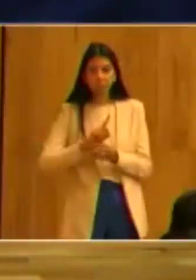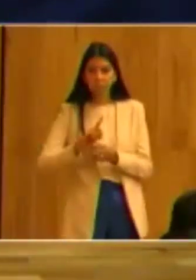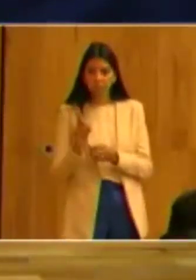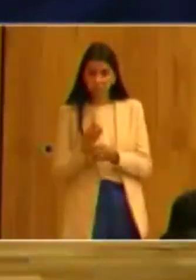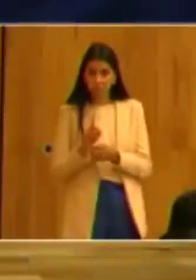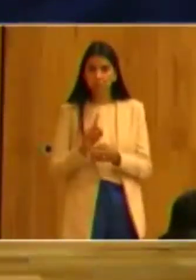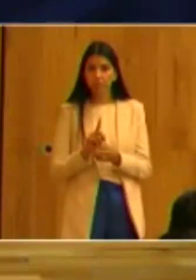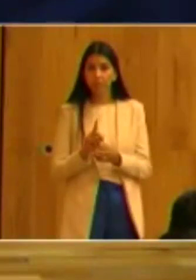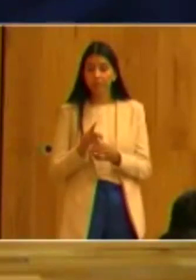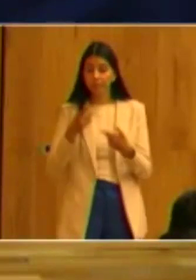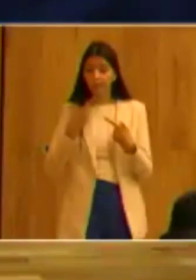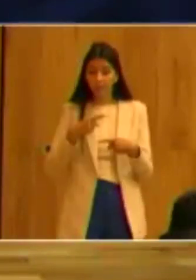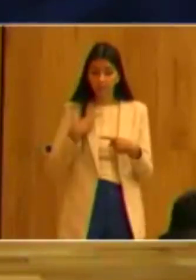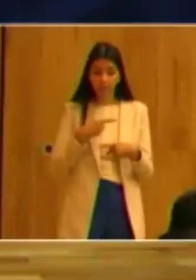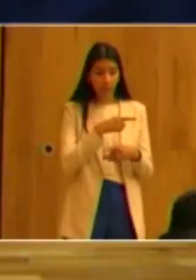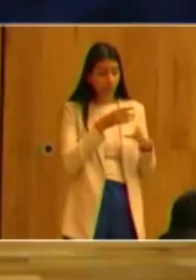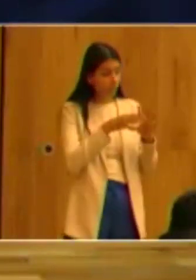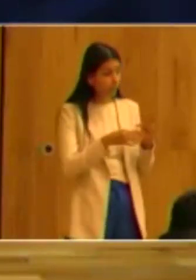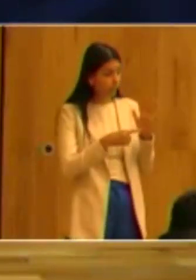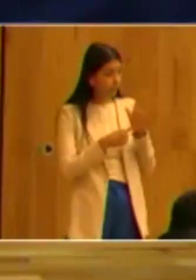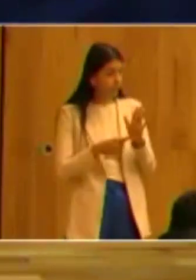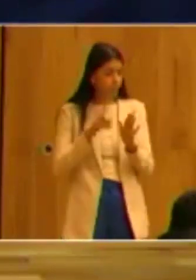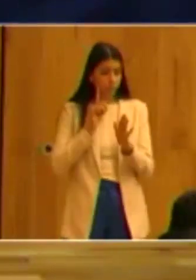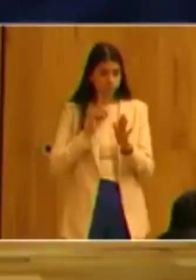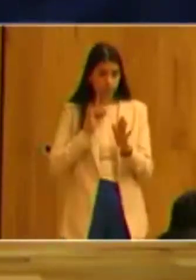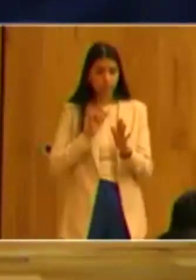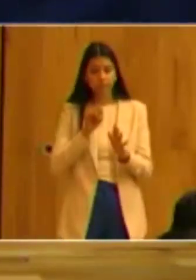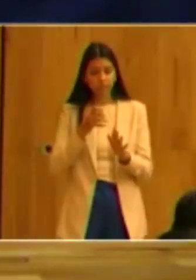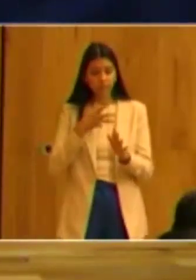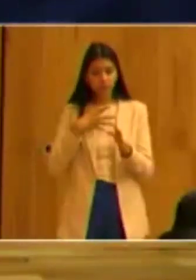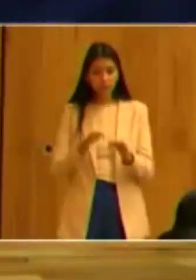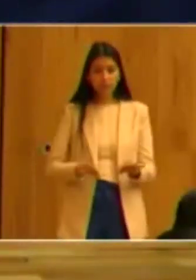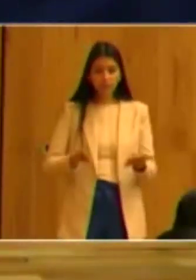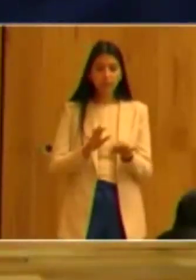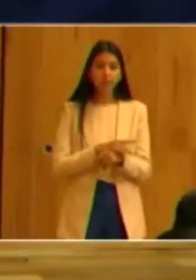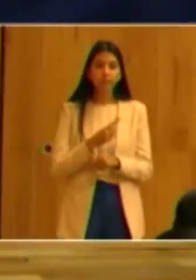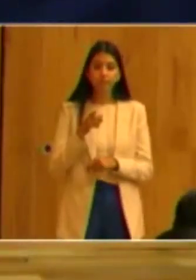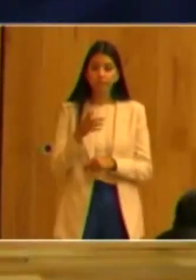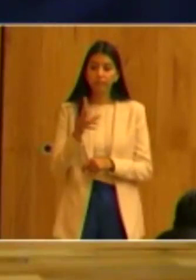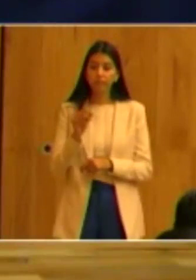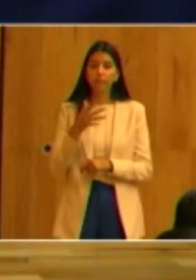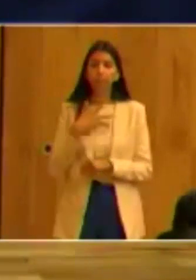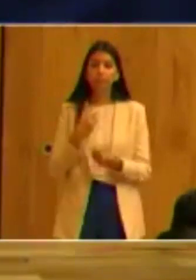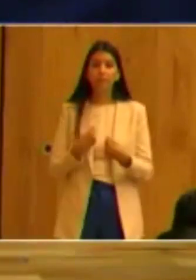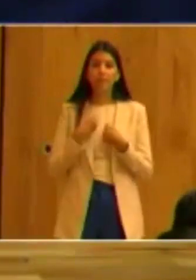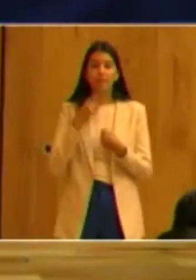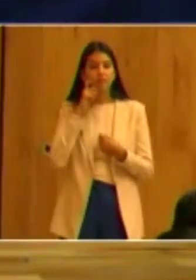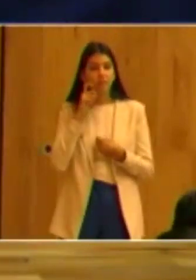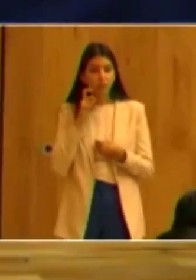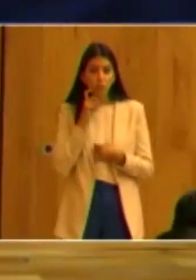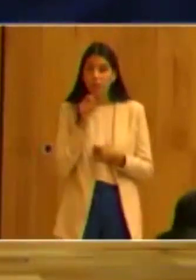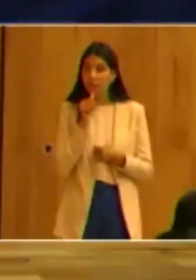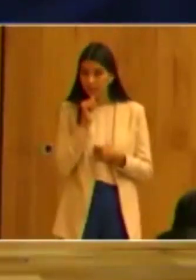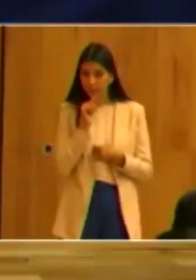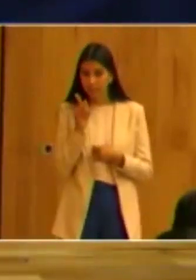de la chica que yo expuse, sí tenía especial importancia porque ella no tenía una vida sexual activa, ella era una